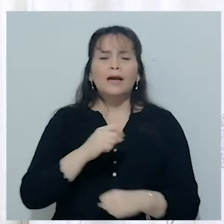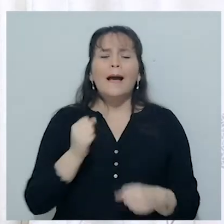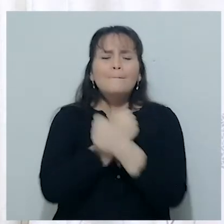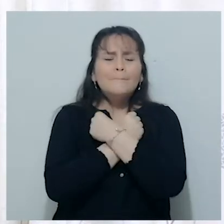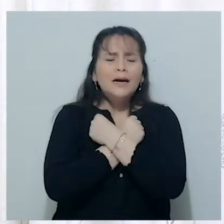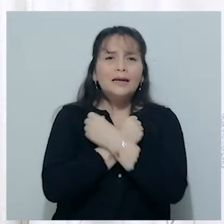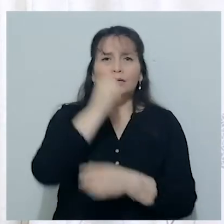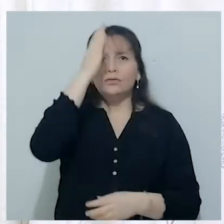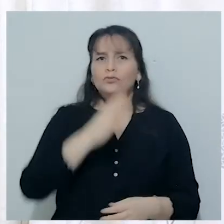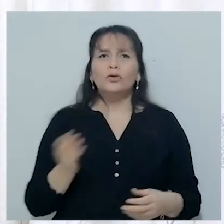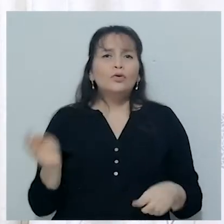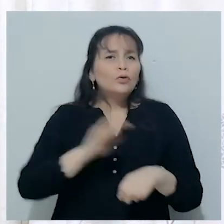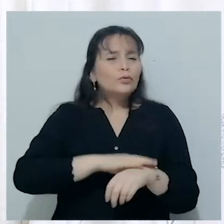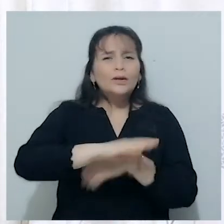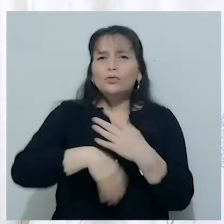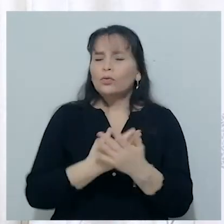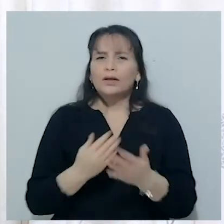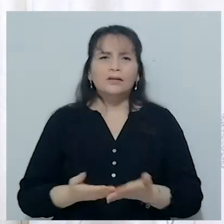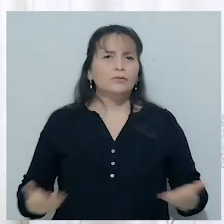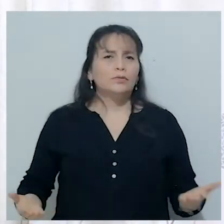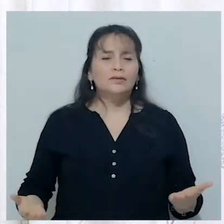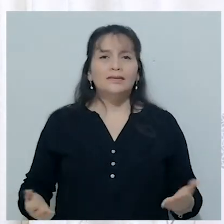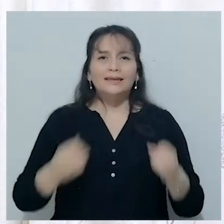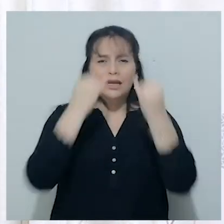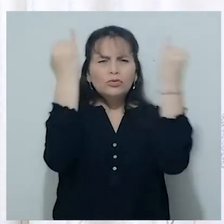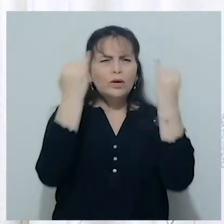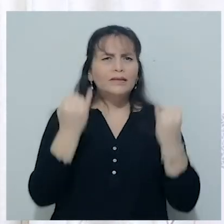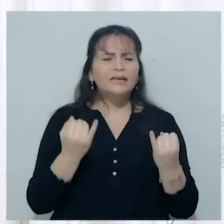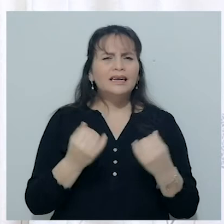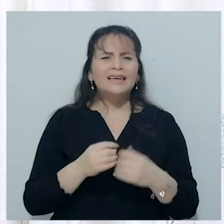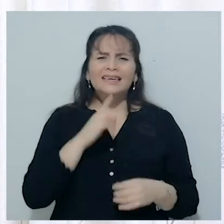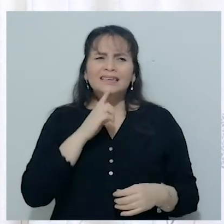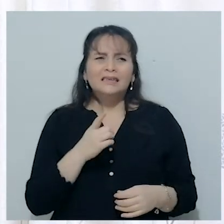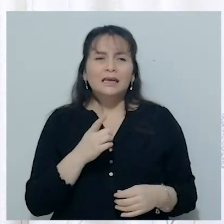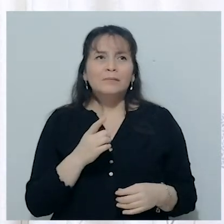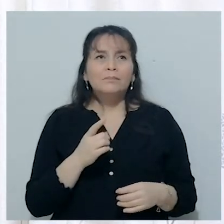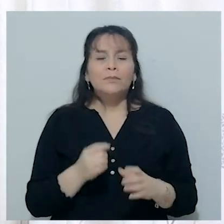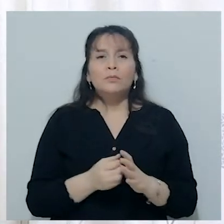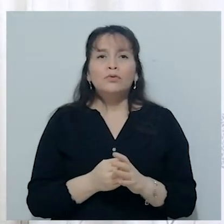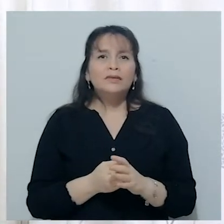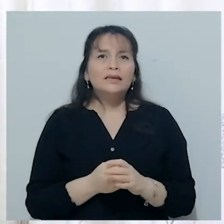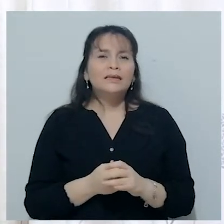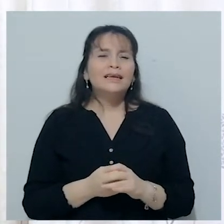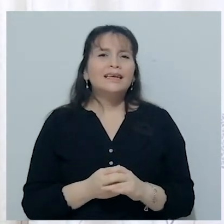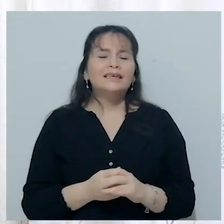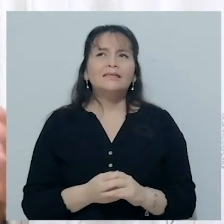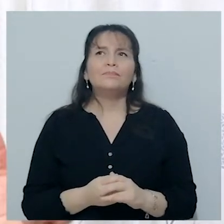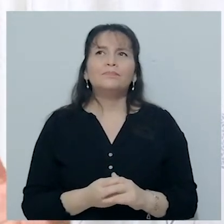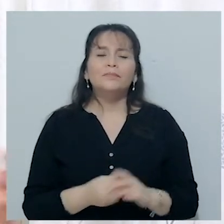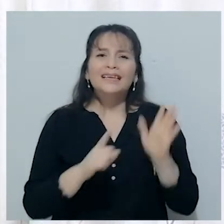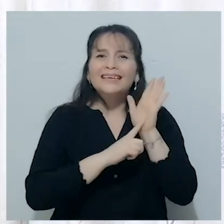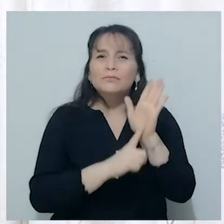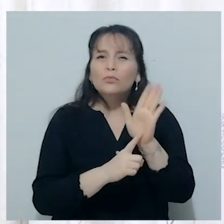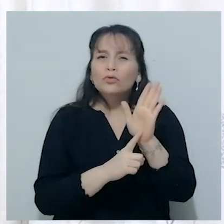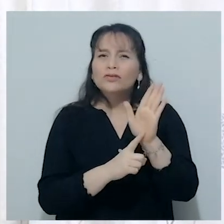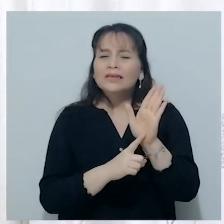les enseñamos a amar a Dios sobre todas las cosas. La idolatría está expresada en filosofías del